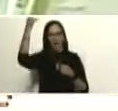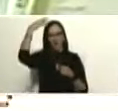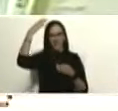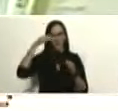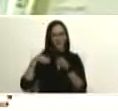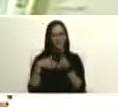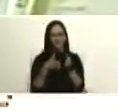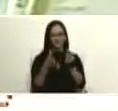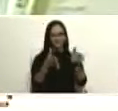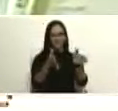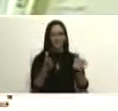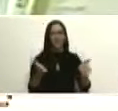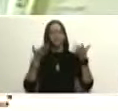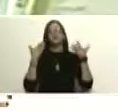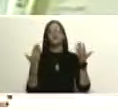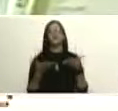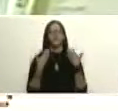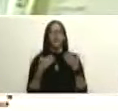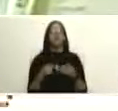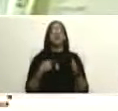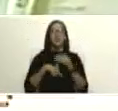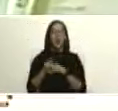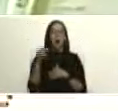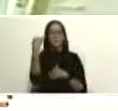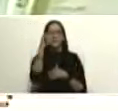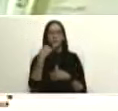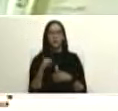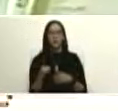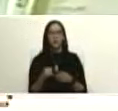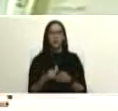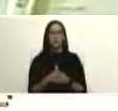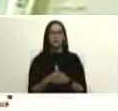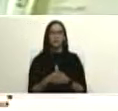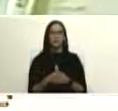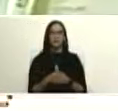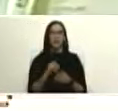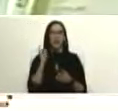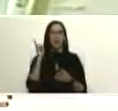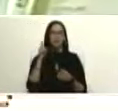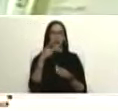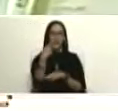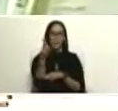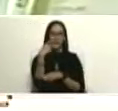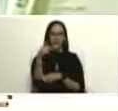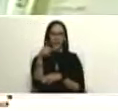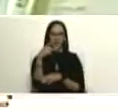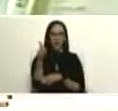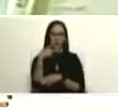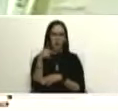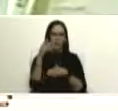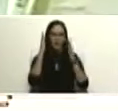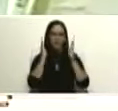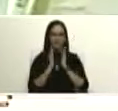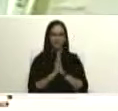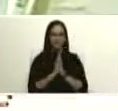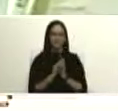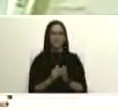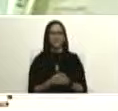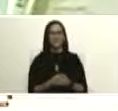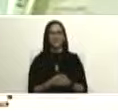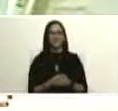río Guamita, a refrescarnos. Y nos vamos para el Zulia, allá en la parroquia Chiquinquirá.